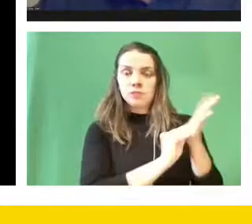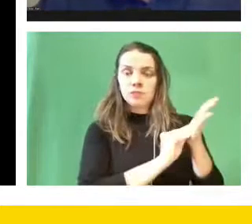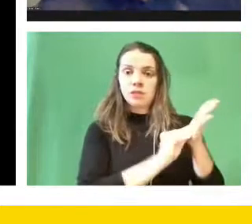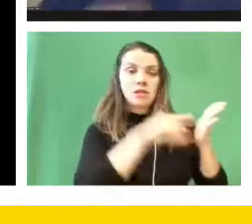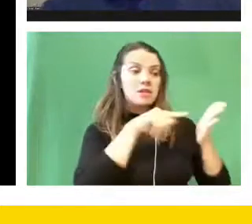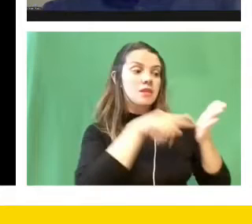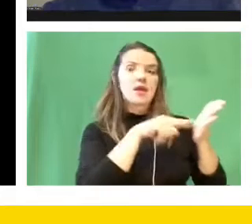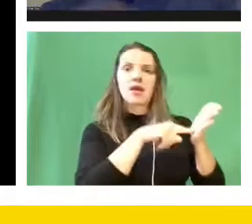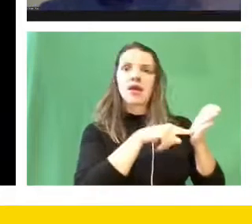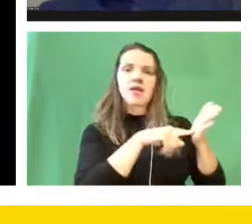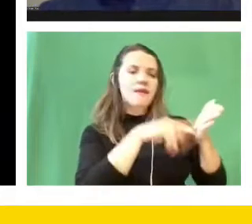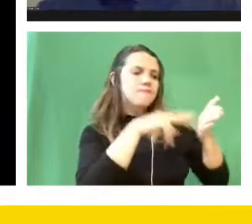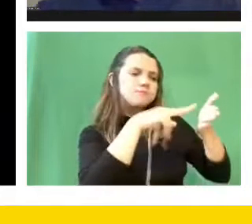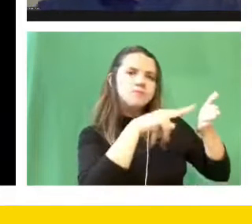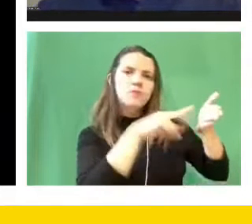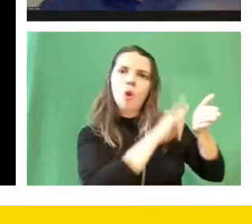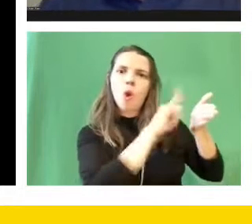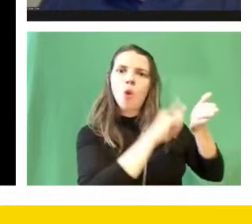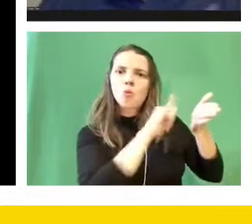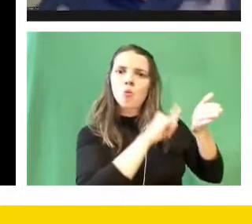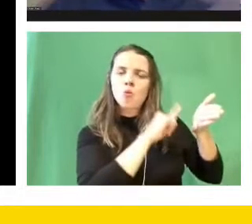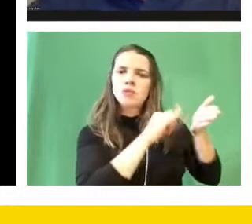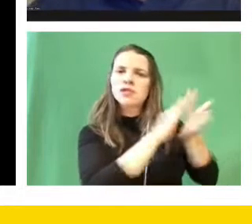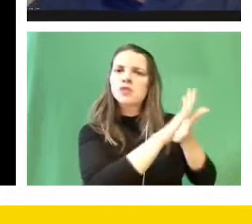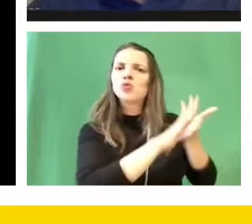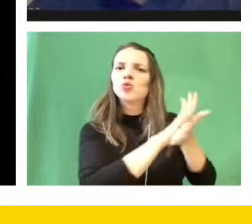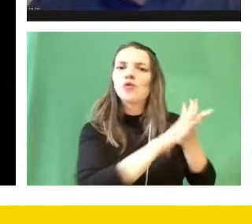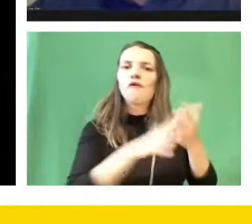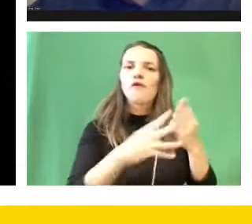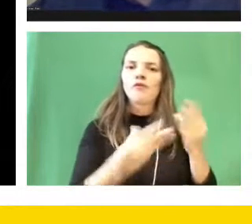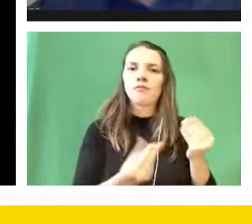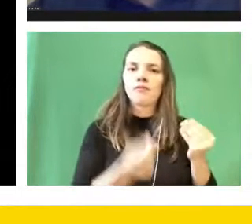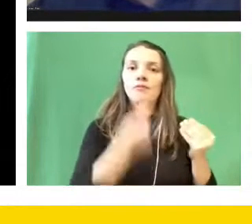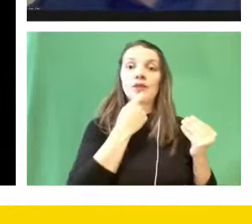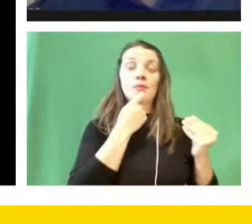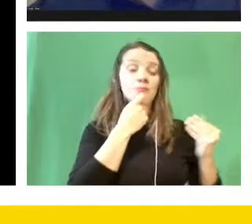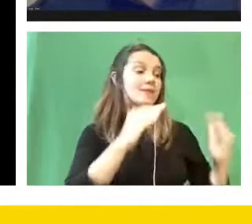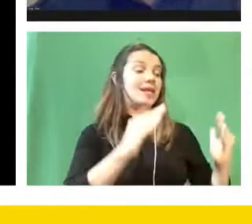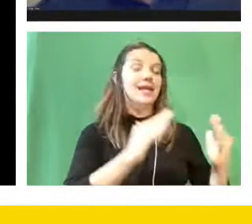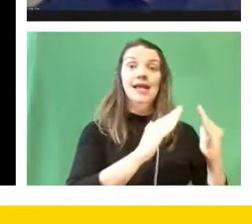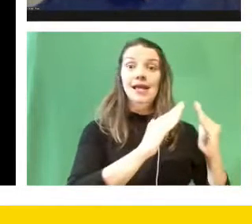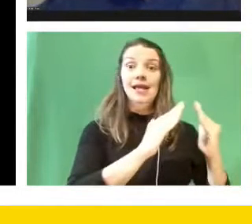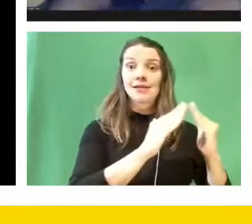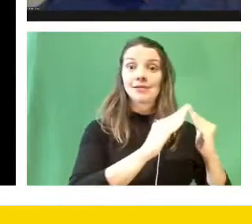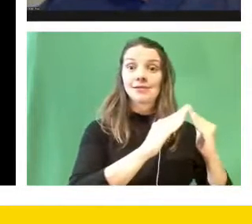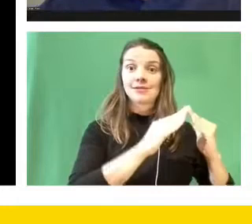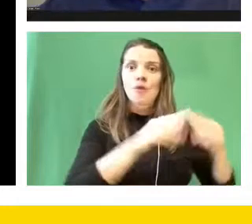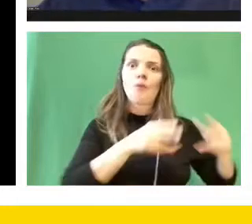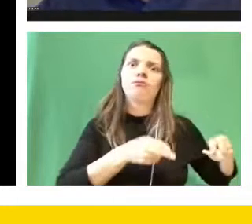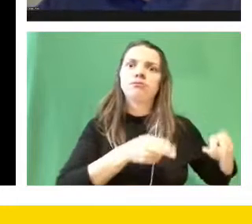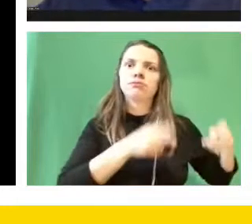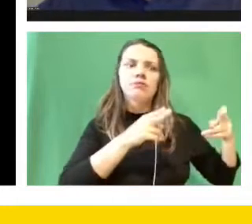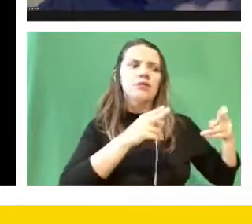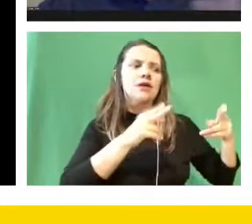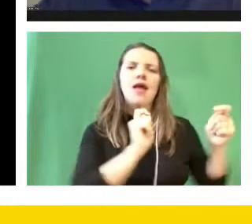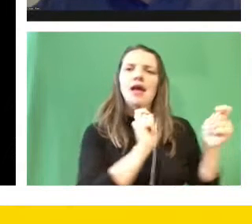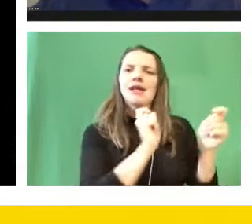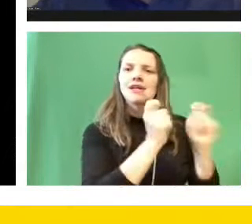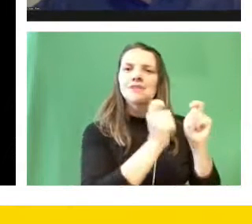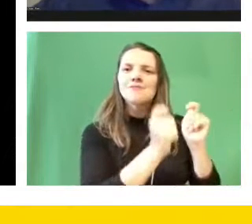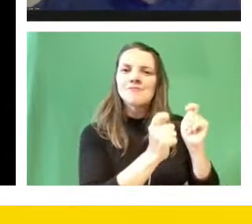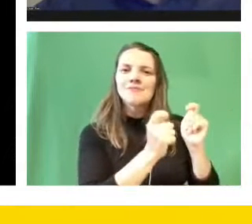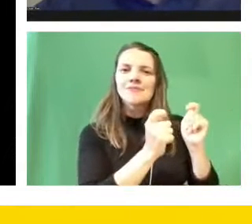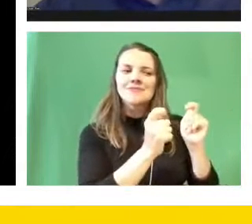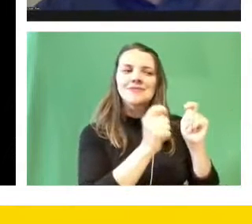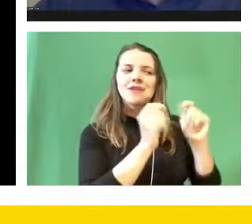evacuación. El plan de emergencia se tiene que actualizar cada vez que cambien las condiciones con las cuales se aprobaron el edificio. Sin embargo, en la parte de abajo, en el